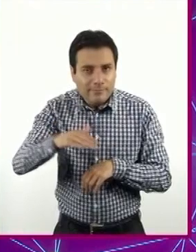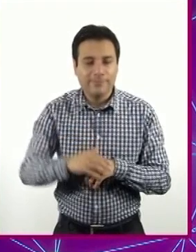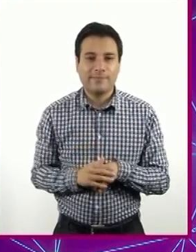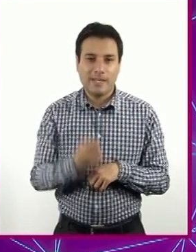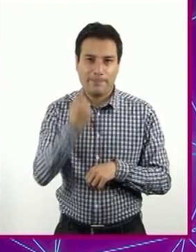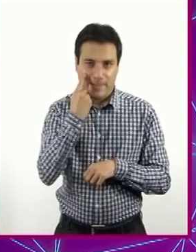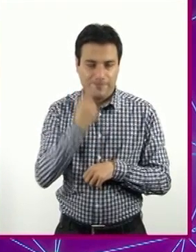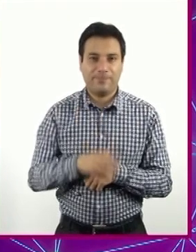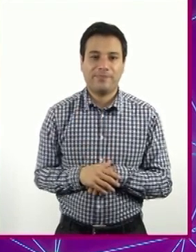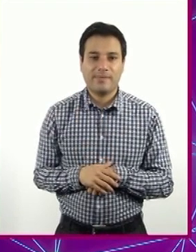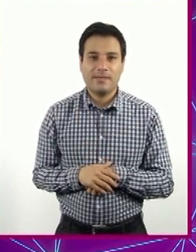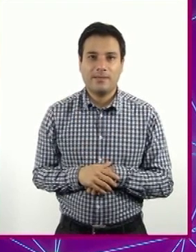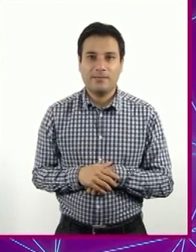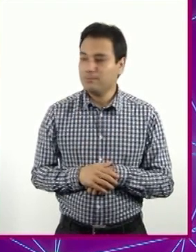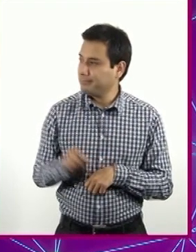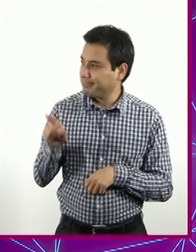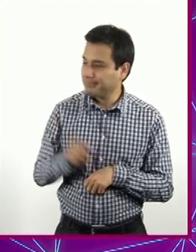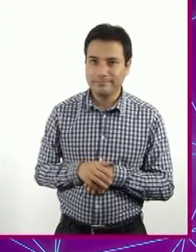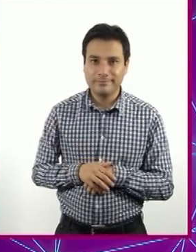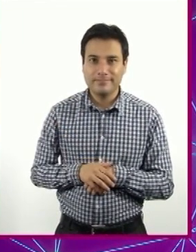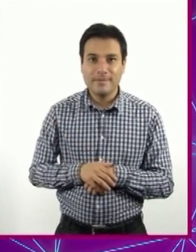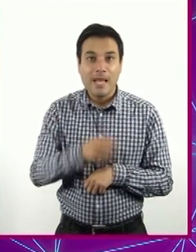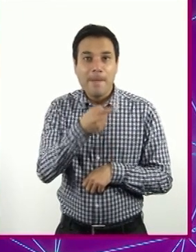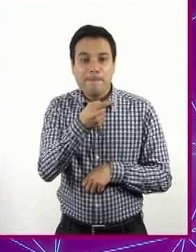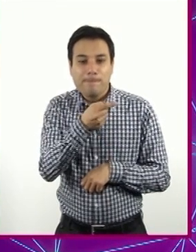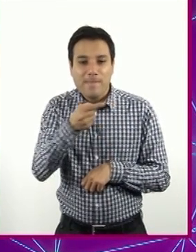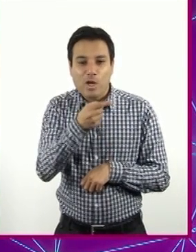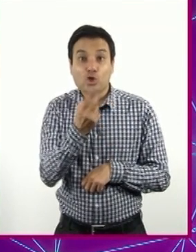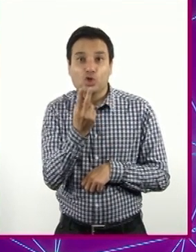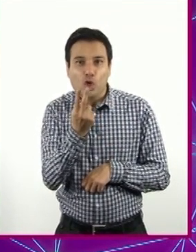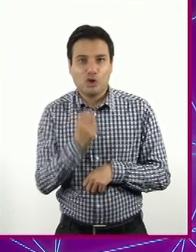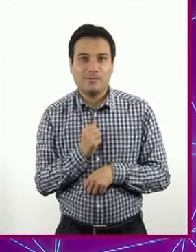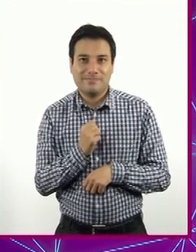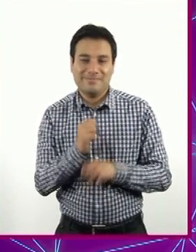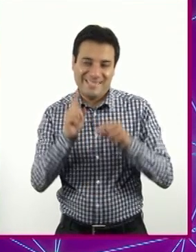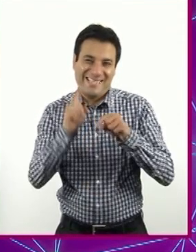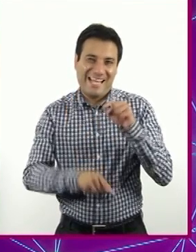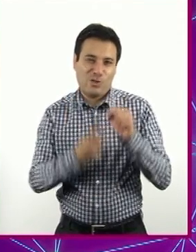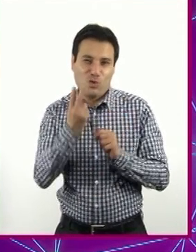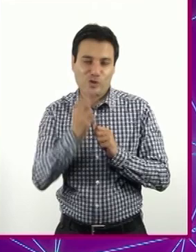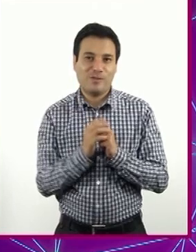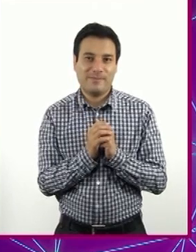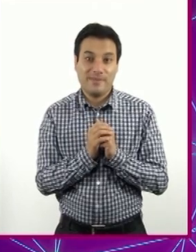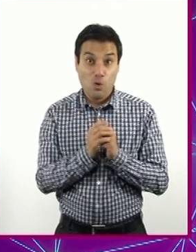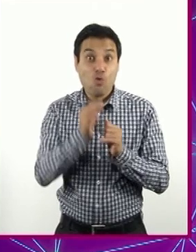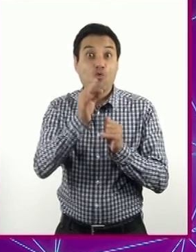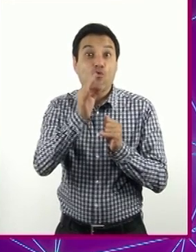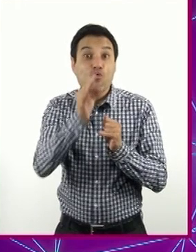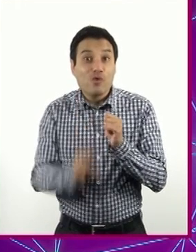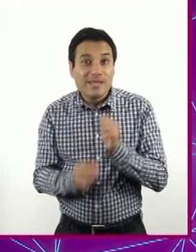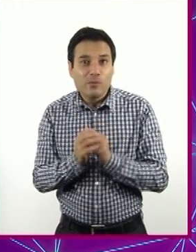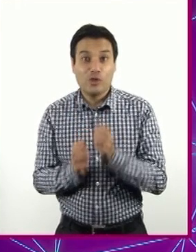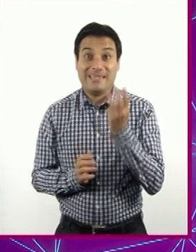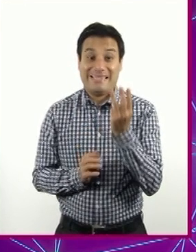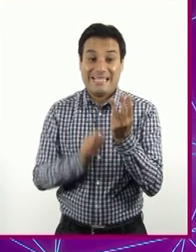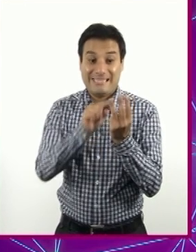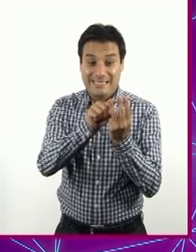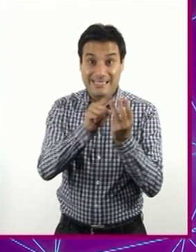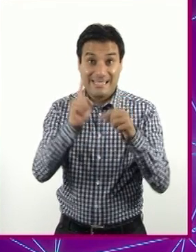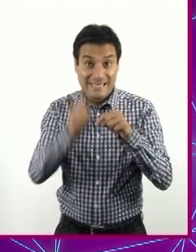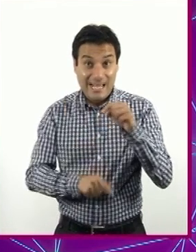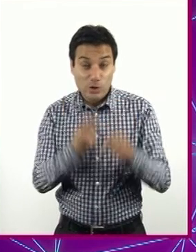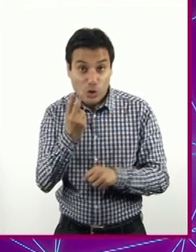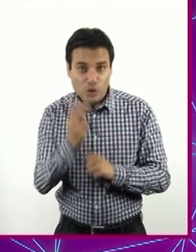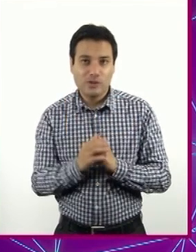si vemos, la sucesión va disminuyendo de 2 en 2. Entonces, al último término le resté 2 y me dio 1. De